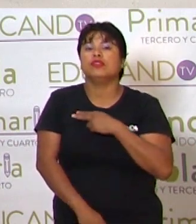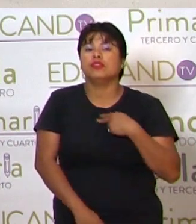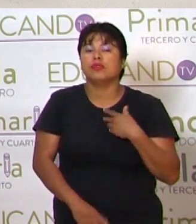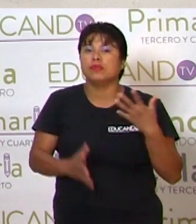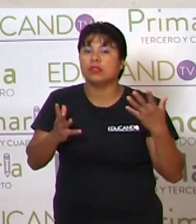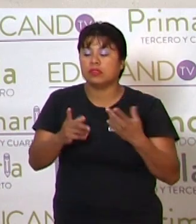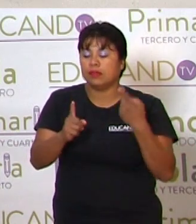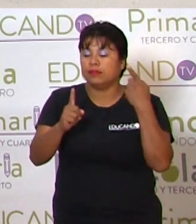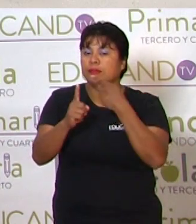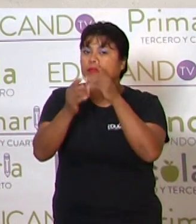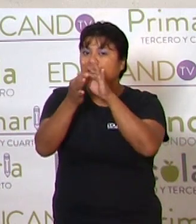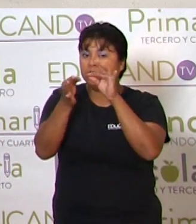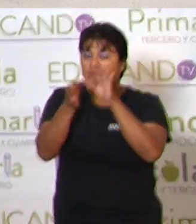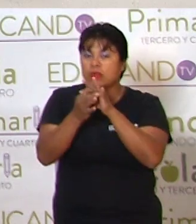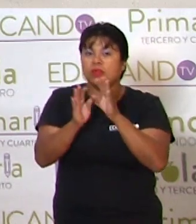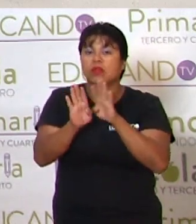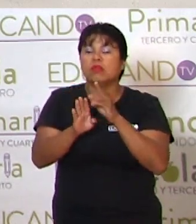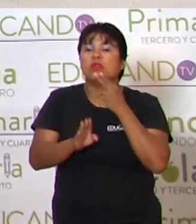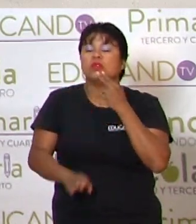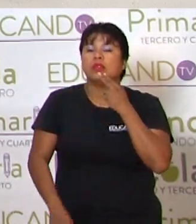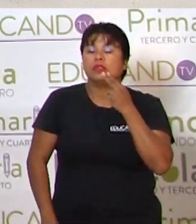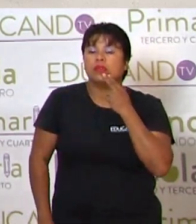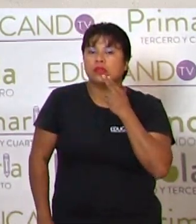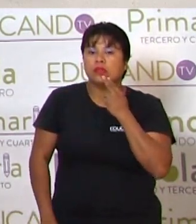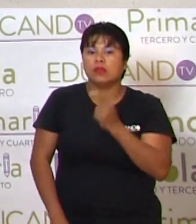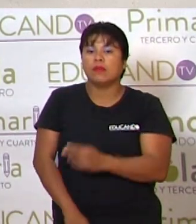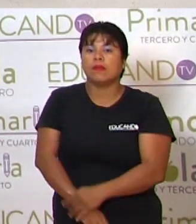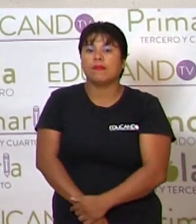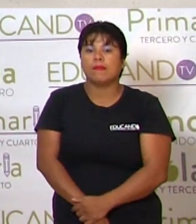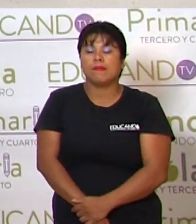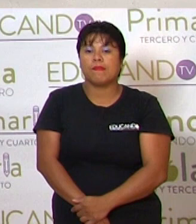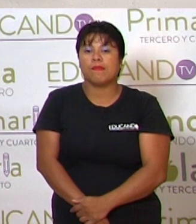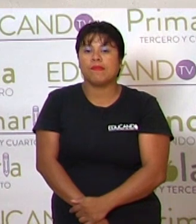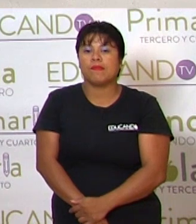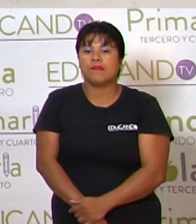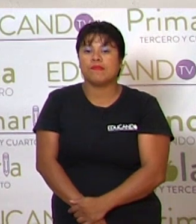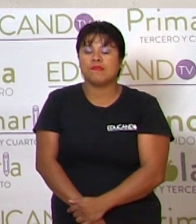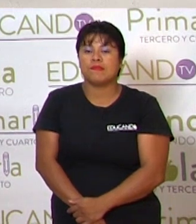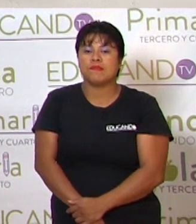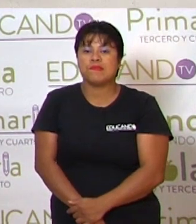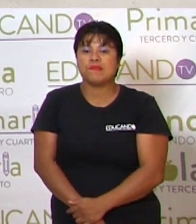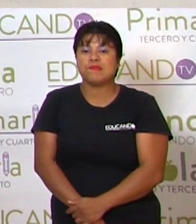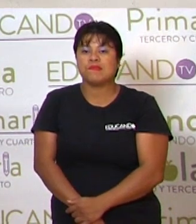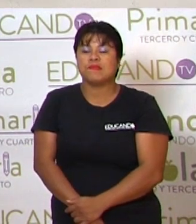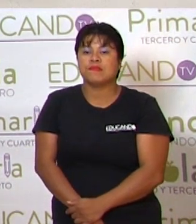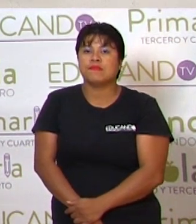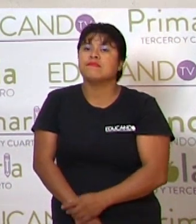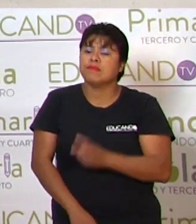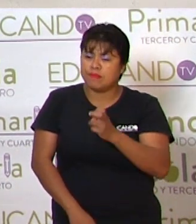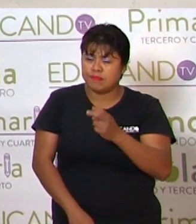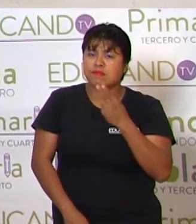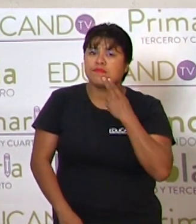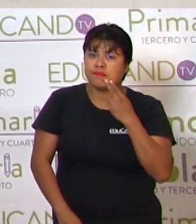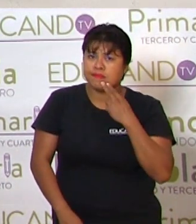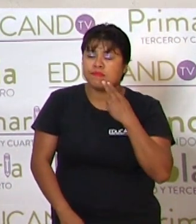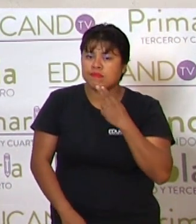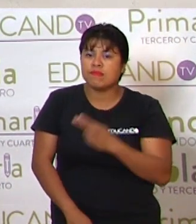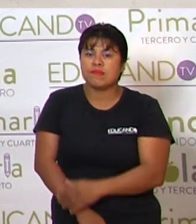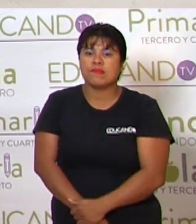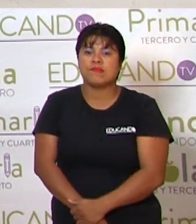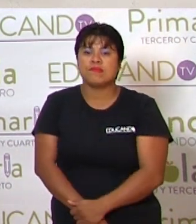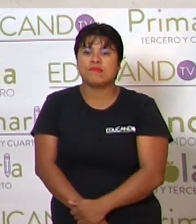vamos a hacer referencia a la utilización. A ver acá. Son útiles,